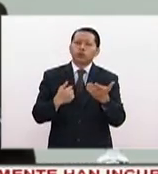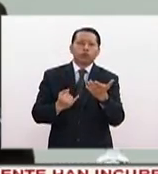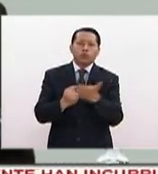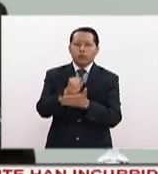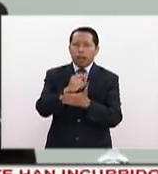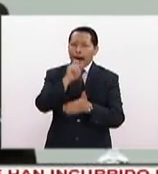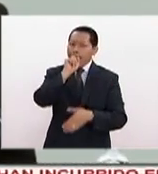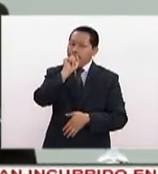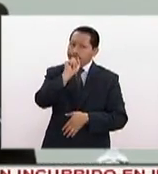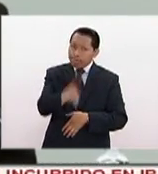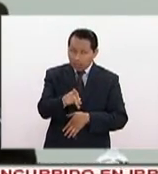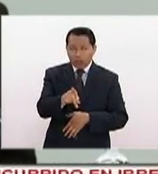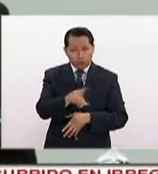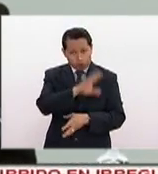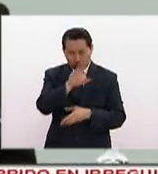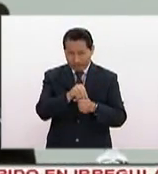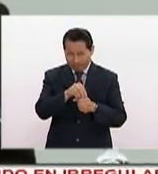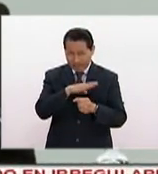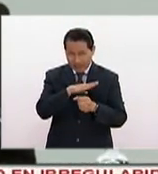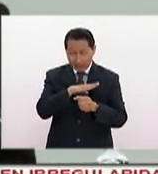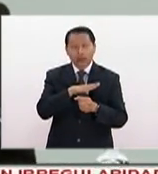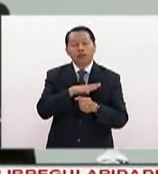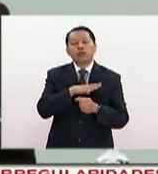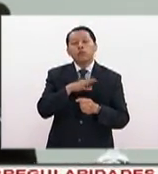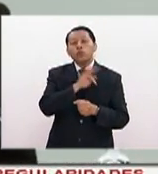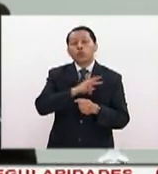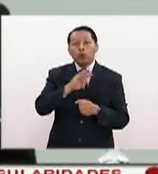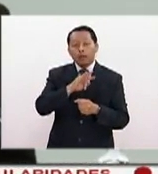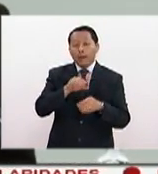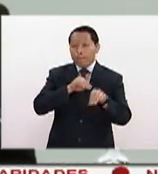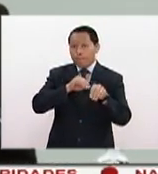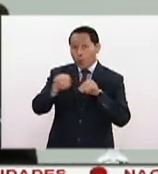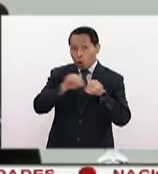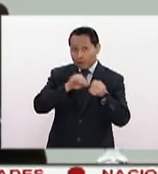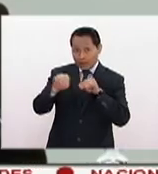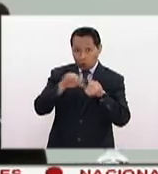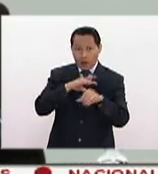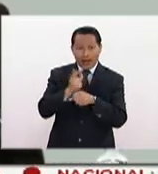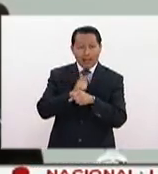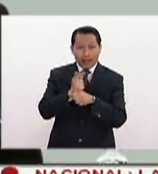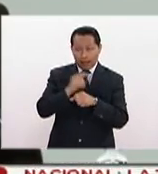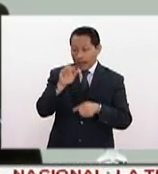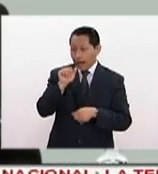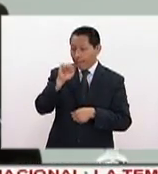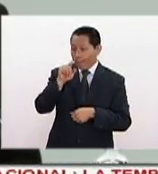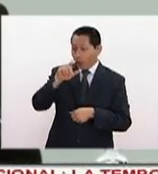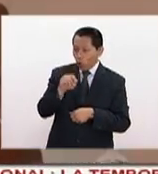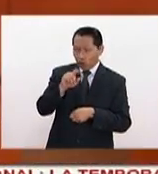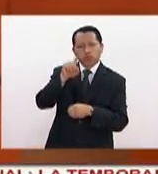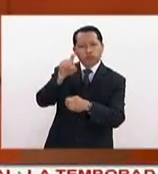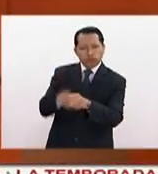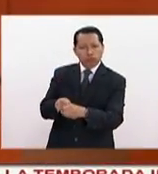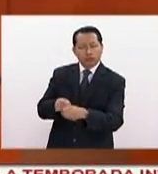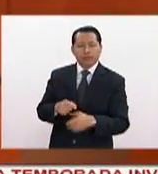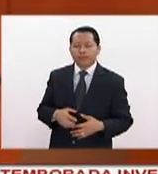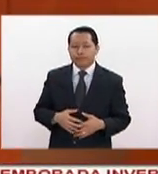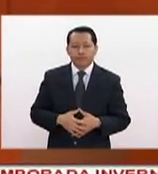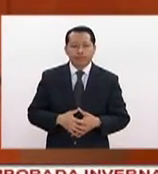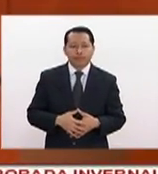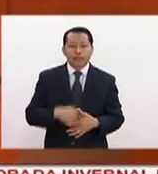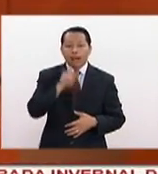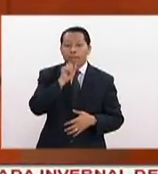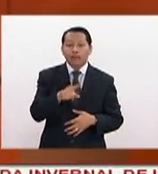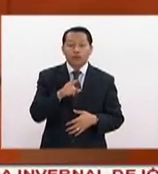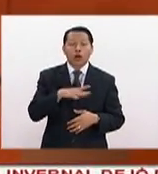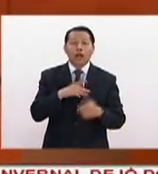misma convicción democrática, unirme al movimiento plural que ha convocado el licenciado Andrés Manuel López Obrador. Al